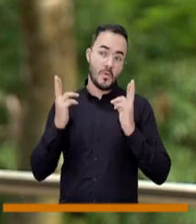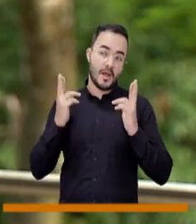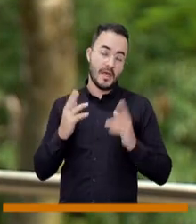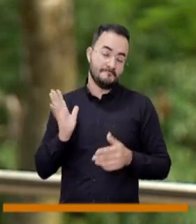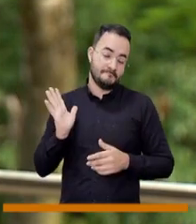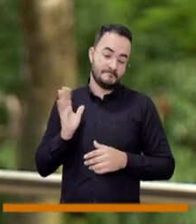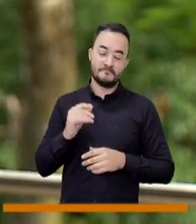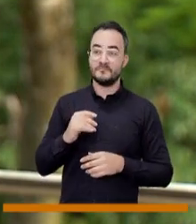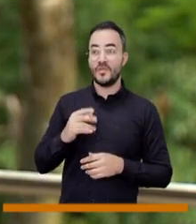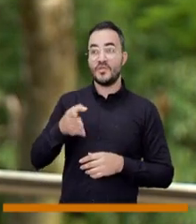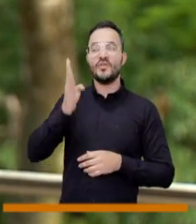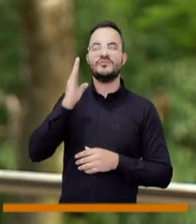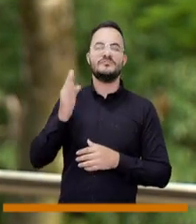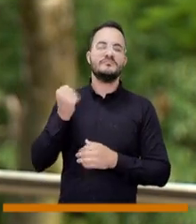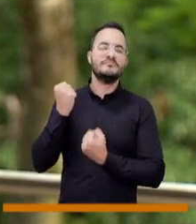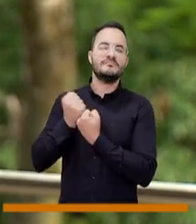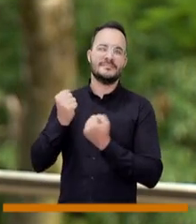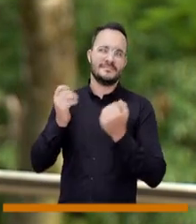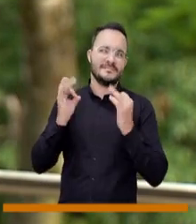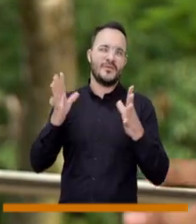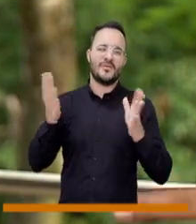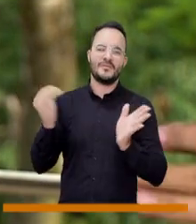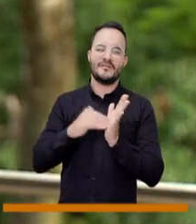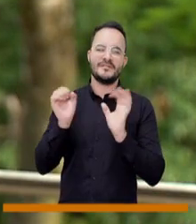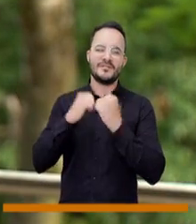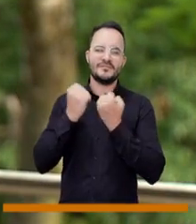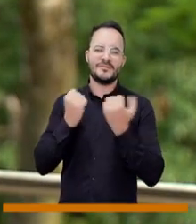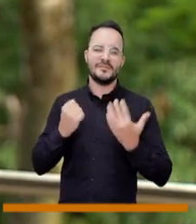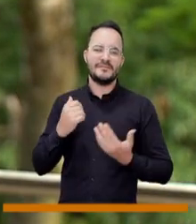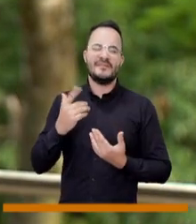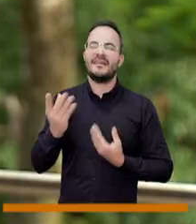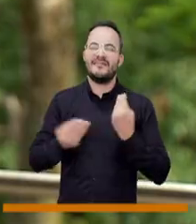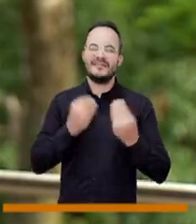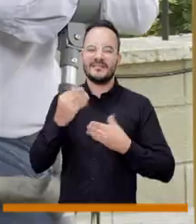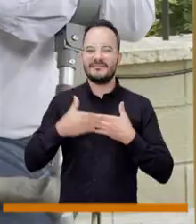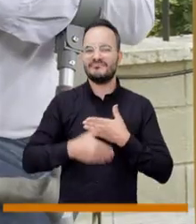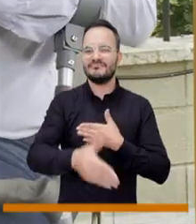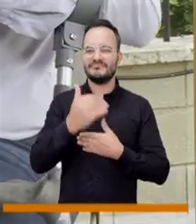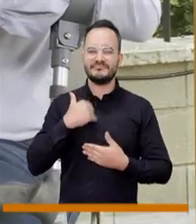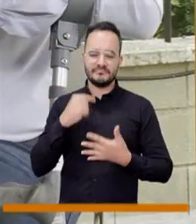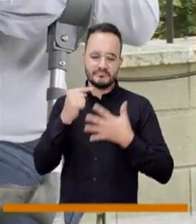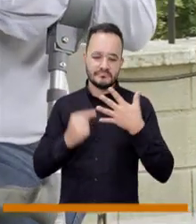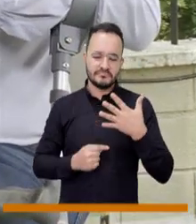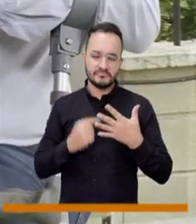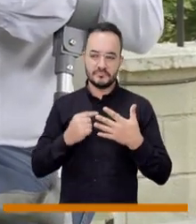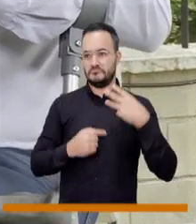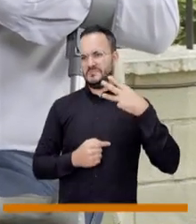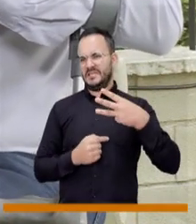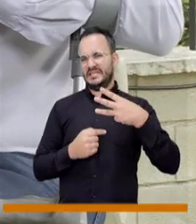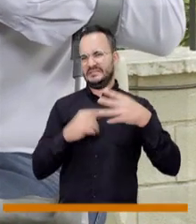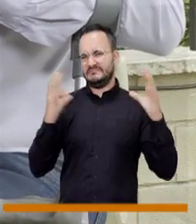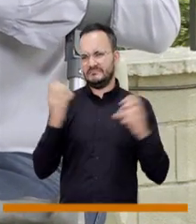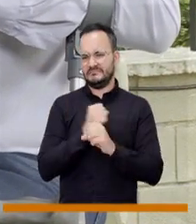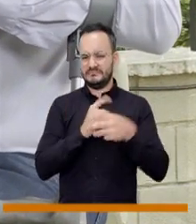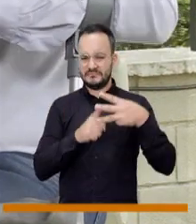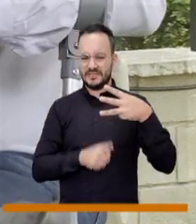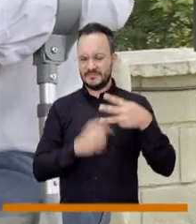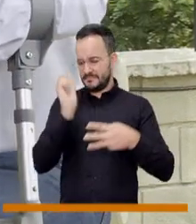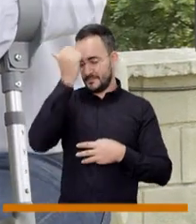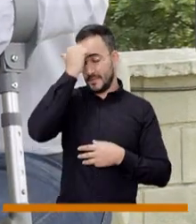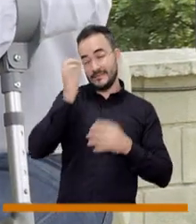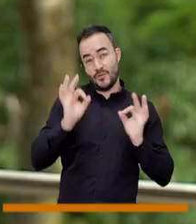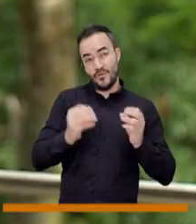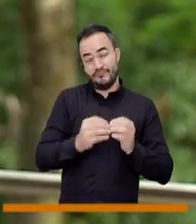Dios quiere les permite volver al Consejo, les pregunto cuáles serían esas 3 tareas principales, porque deben ser muchas